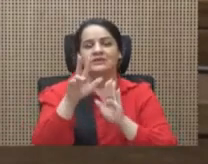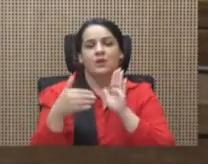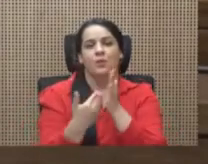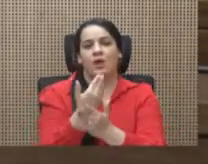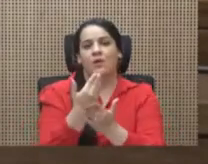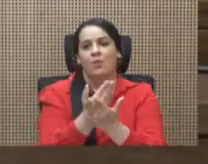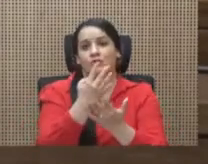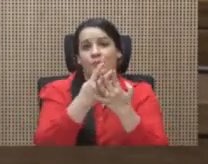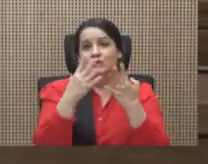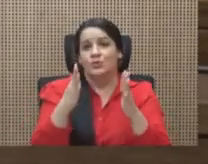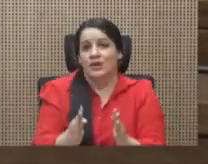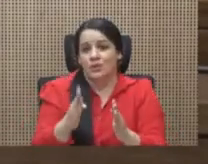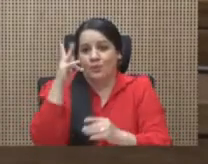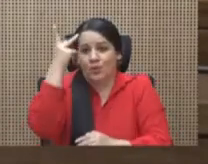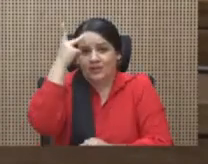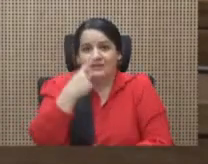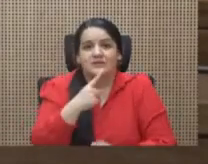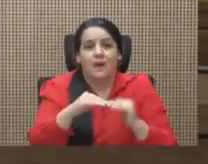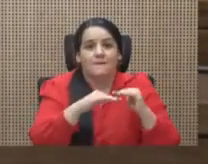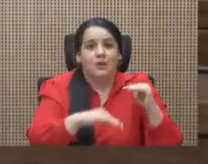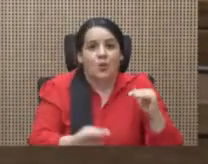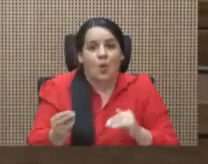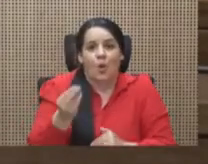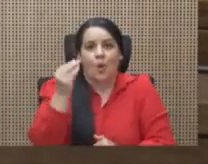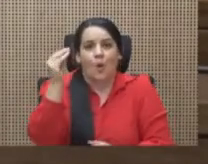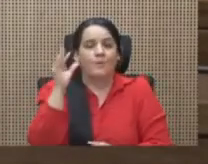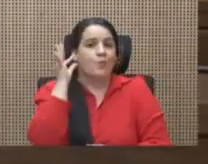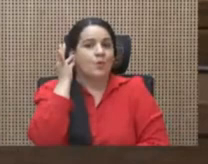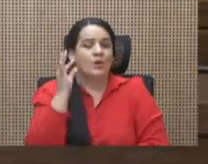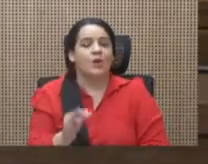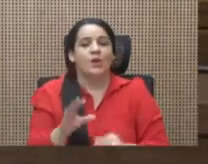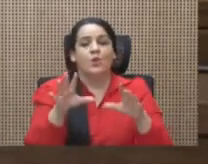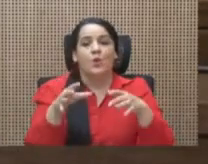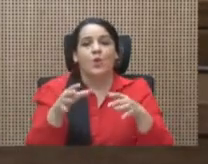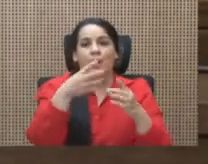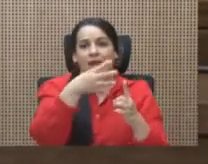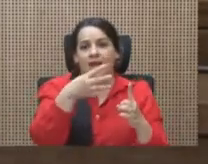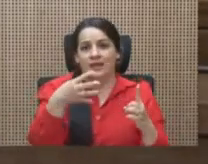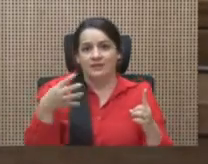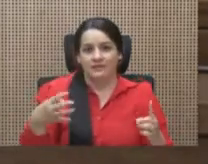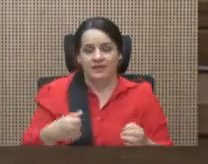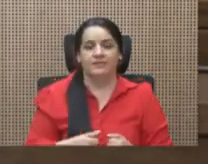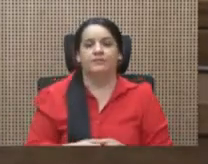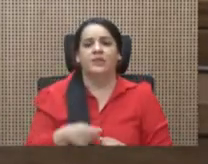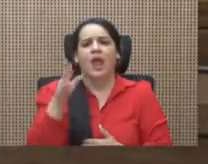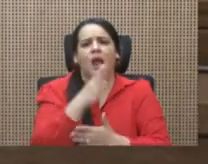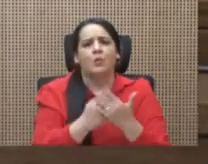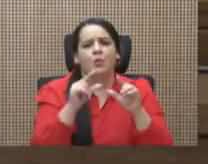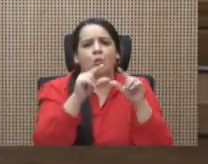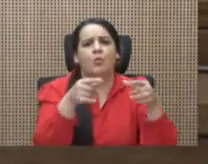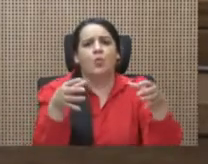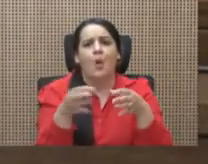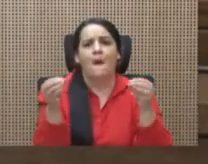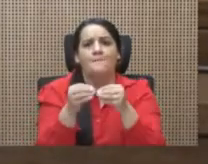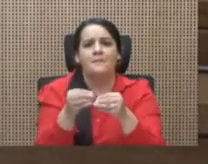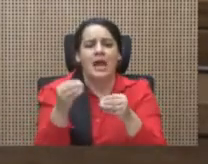esta organización señala cómo los menores, los jóvenes, las mujeres y el colectivo LGTBI son algunos de los grupos más